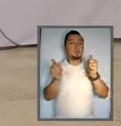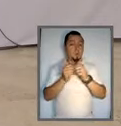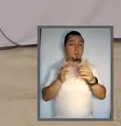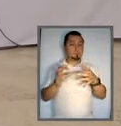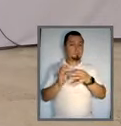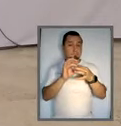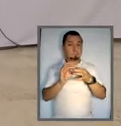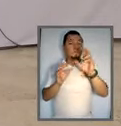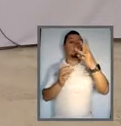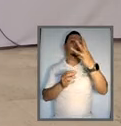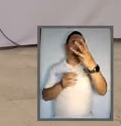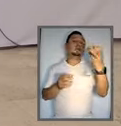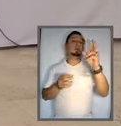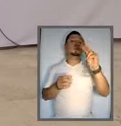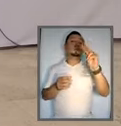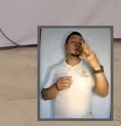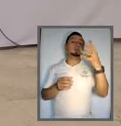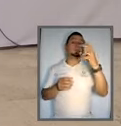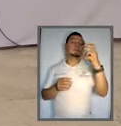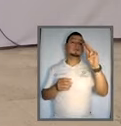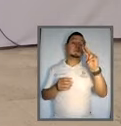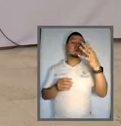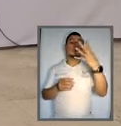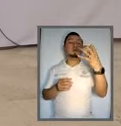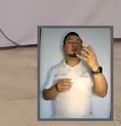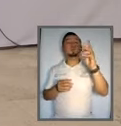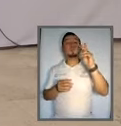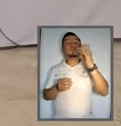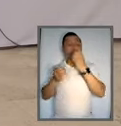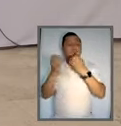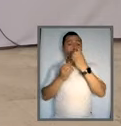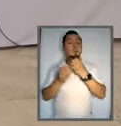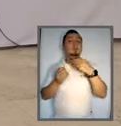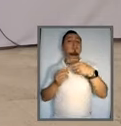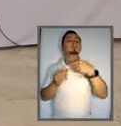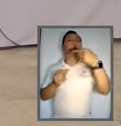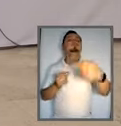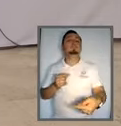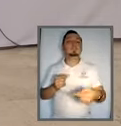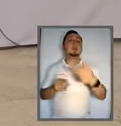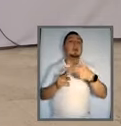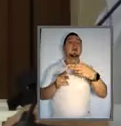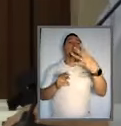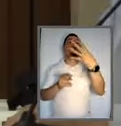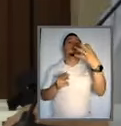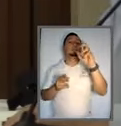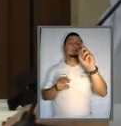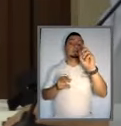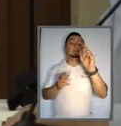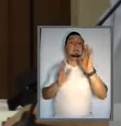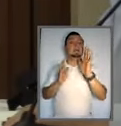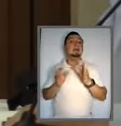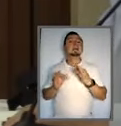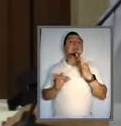conjunto alrededor de entre 380 y 400 pruebas. Estamos esta semana incrementando a 430, ya